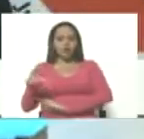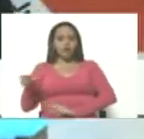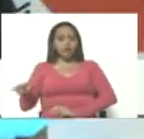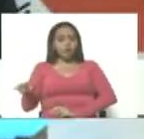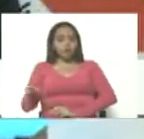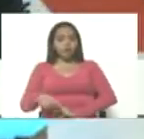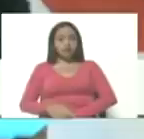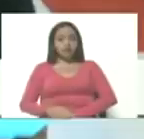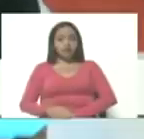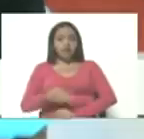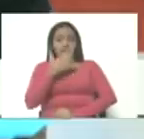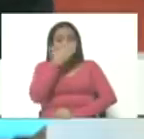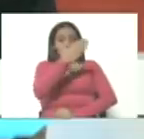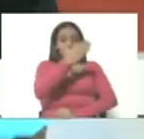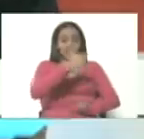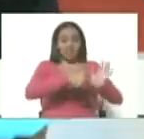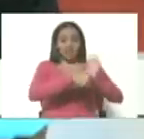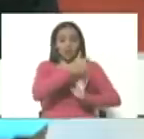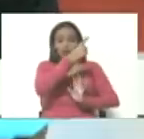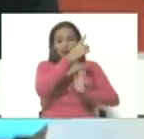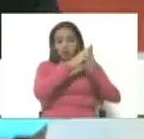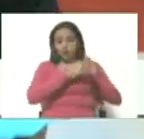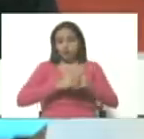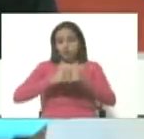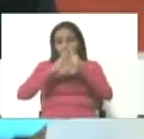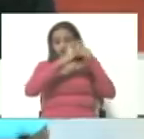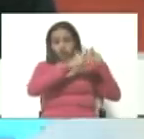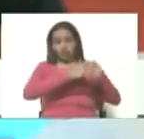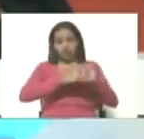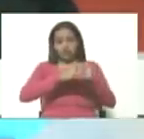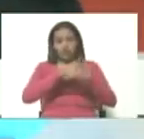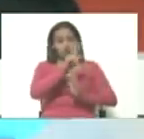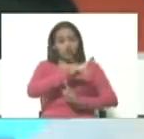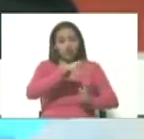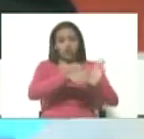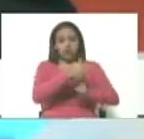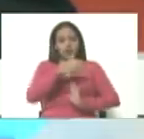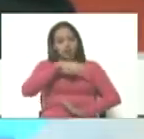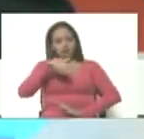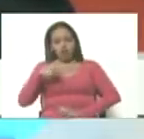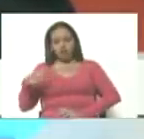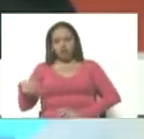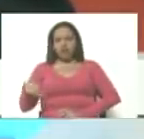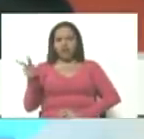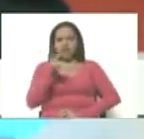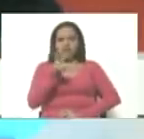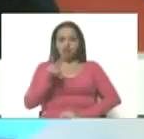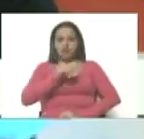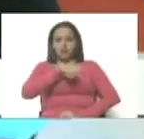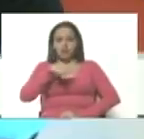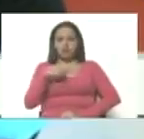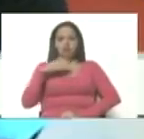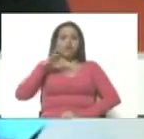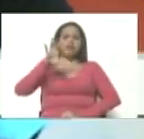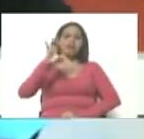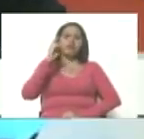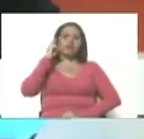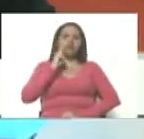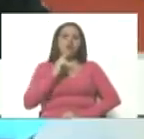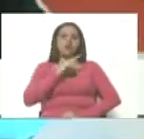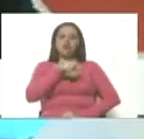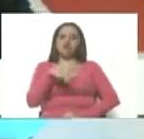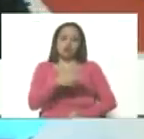y frente al mayor consumidor de cocaína del mundo, que es los Estados Unidos, nosotros, nuestra patria de Bolívar,